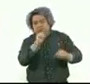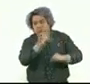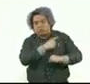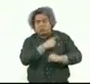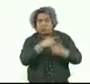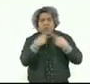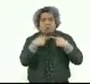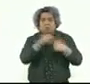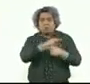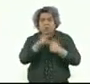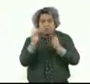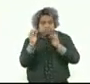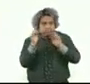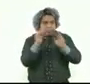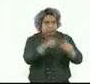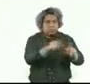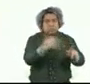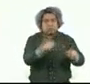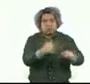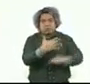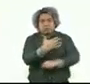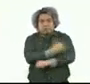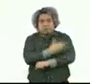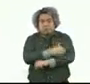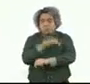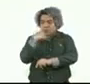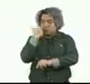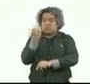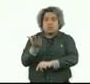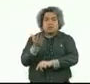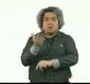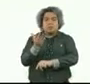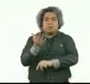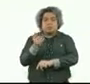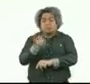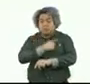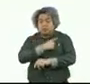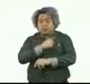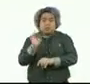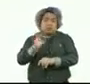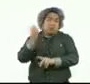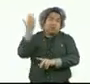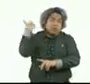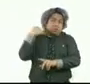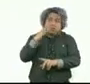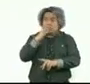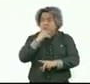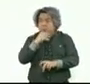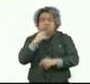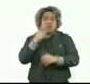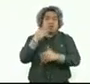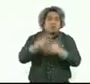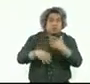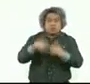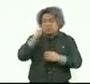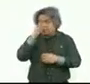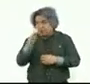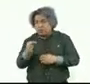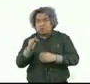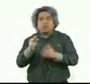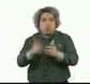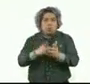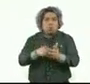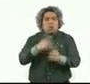tratando de que todo el mundo que quiera vacunarse lo pueda hacer, que las personas que no acudieron en su cita original tengan oportunidad, los que se